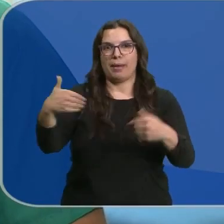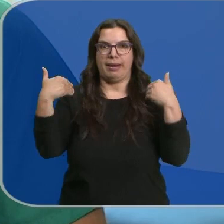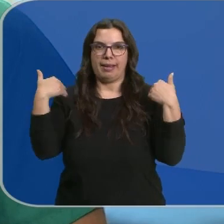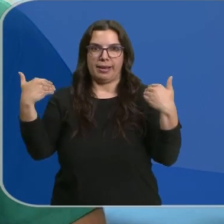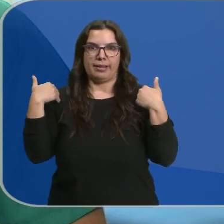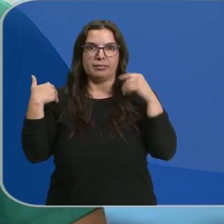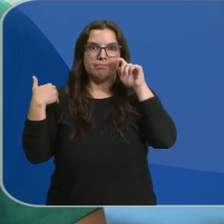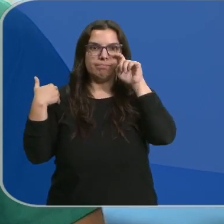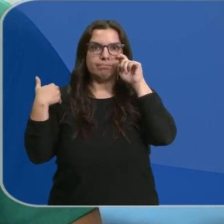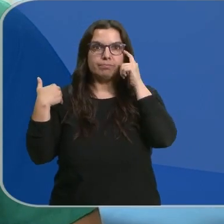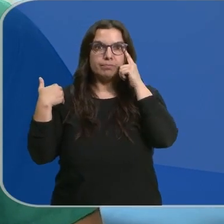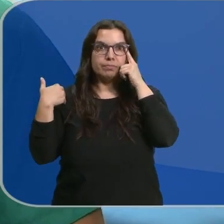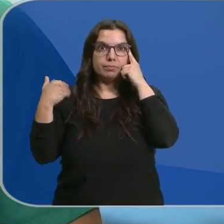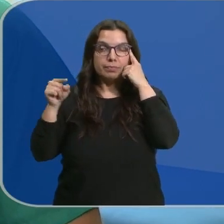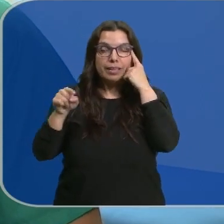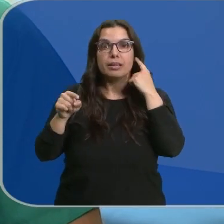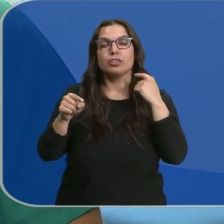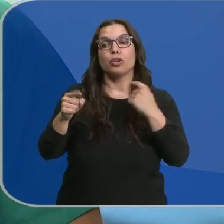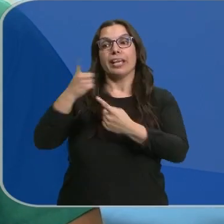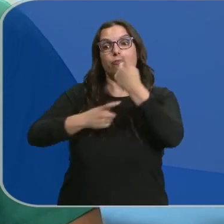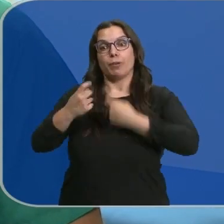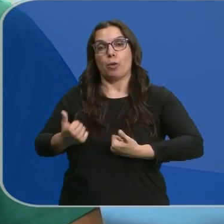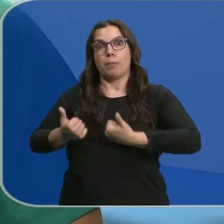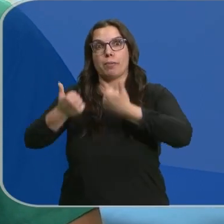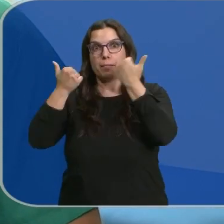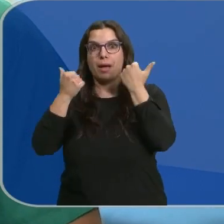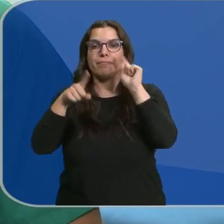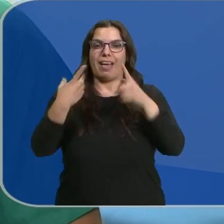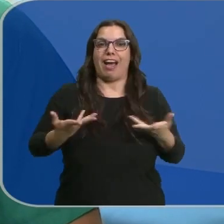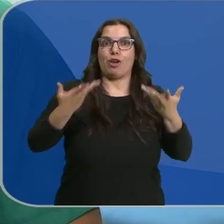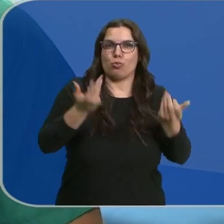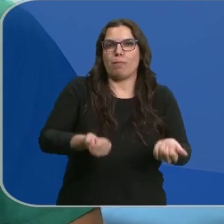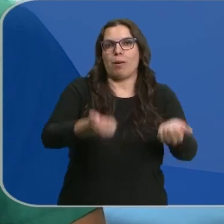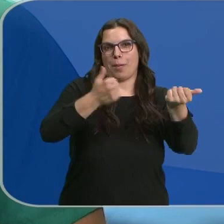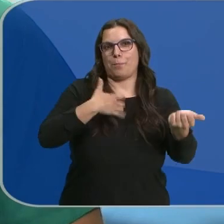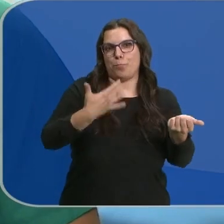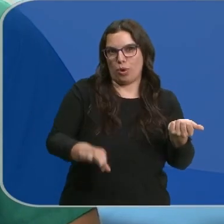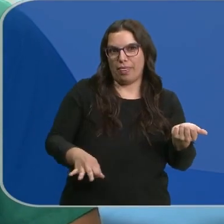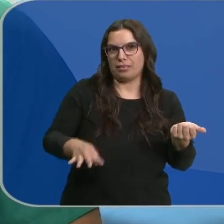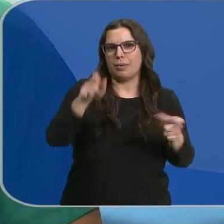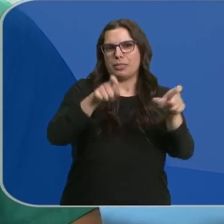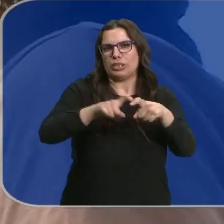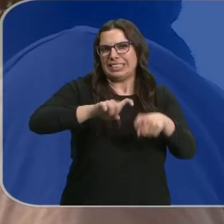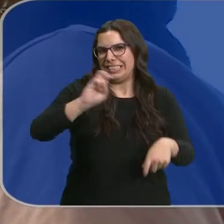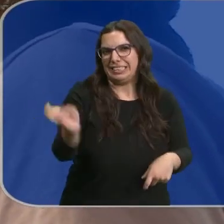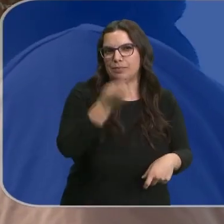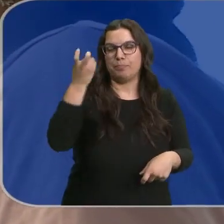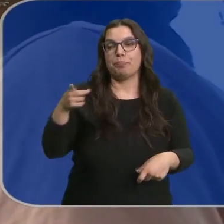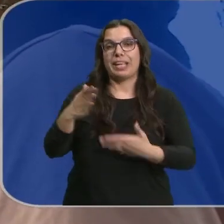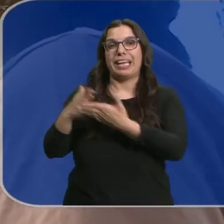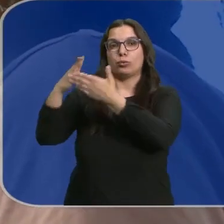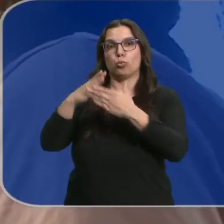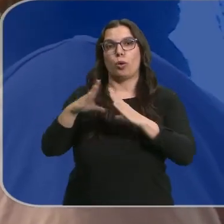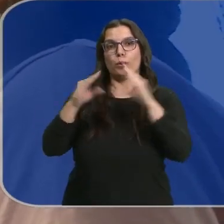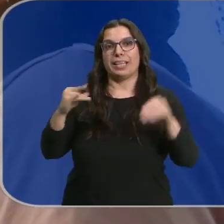físico, que es algo que cuanto más información tengas, más puedes ayudar a todo tipo de pacientes. Él estudió